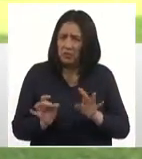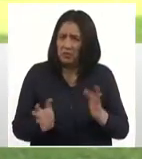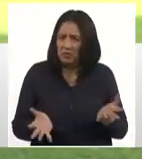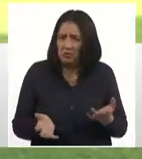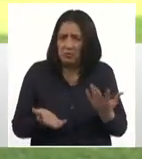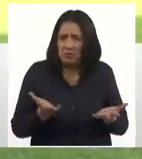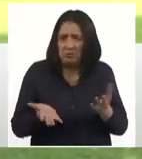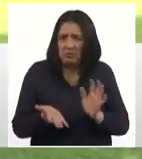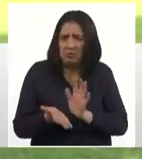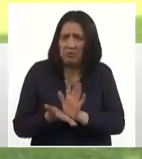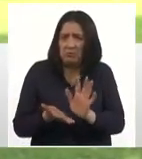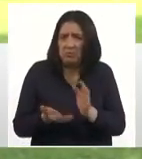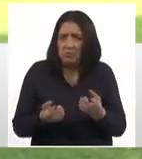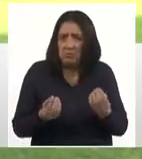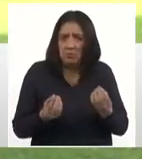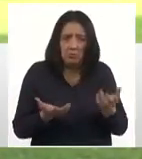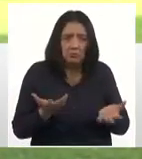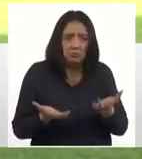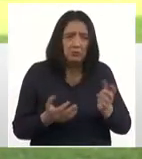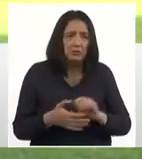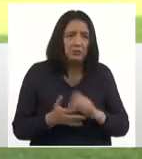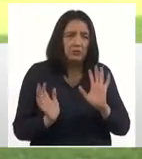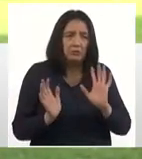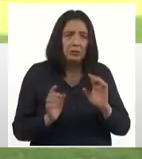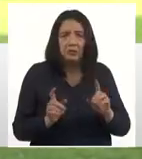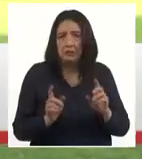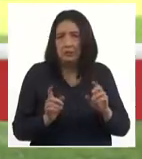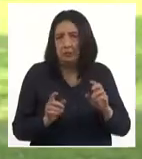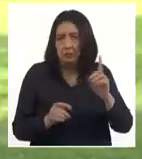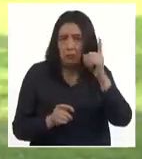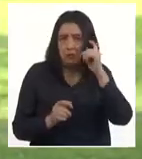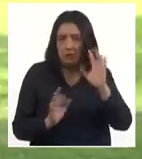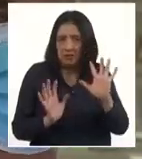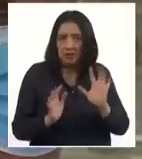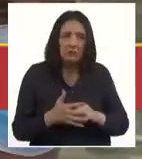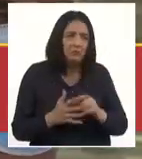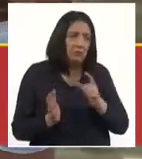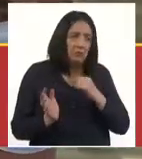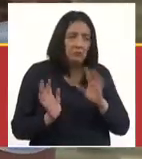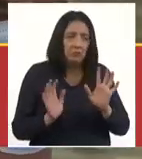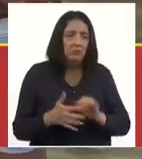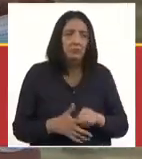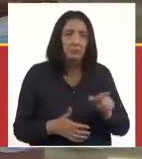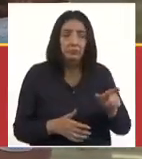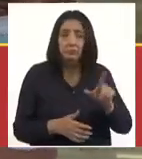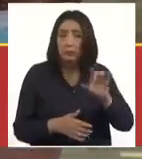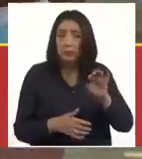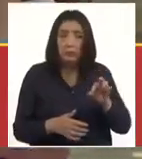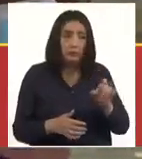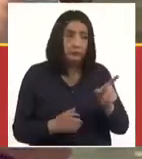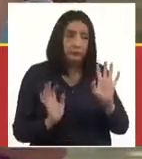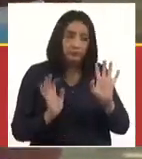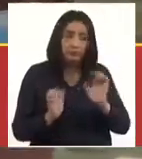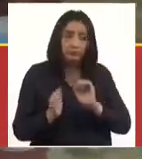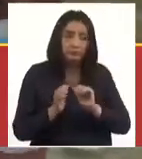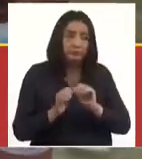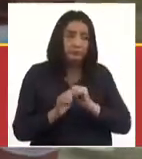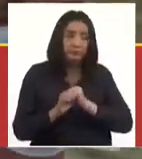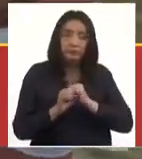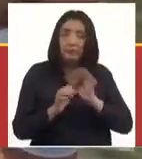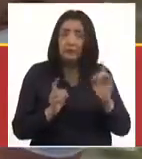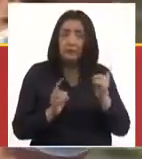de discriminación o un tema de arraigo político o de preferencia. López Aliaga, en tanto, insiste en que su campaña